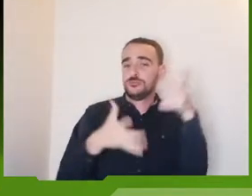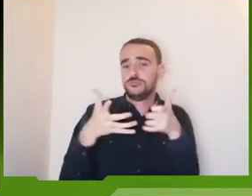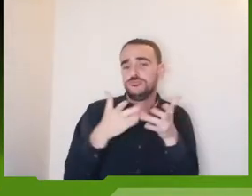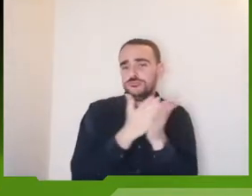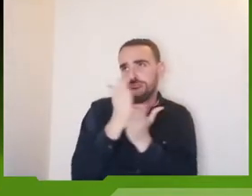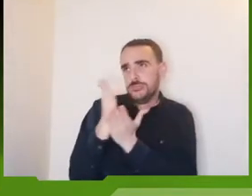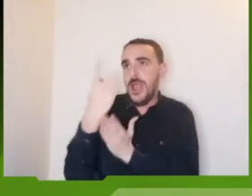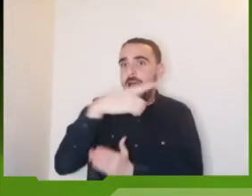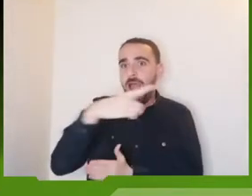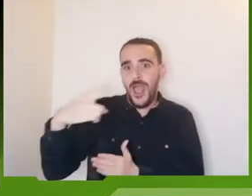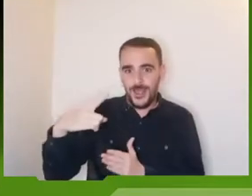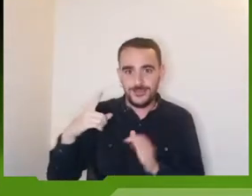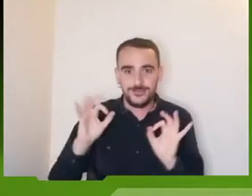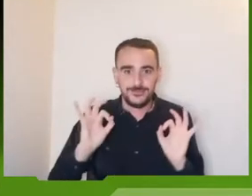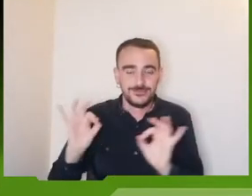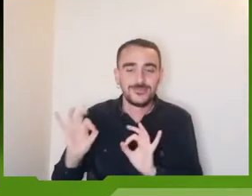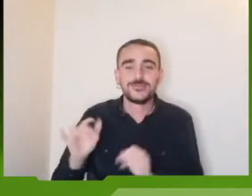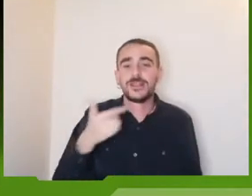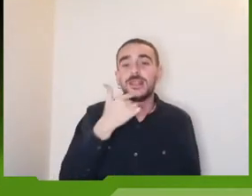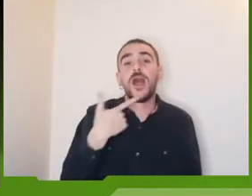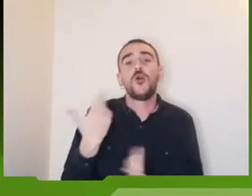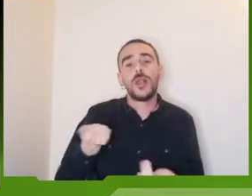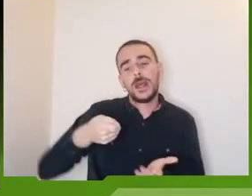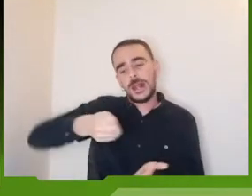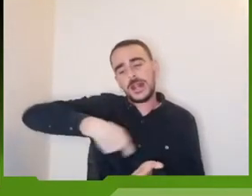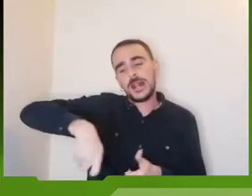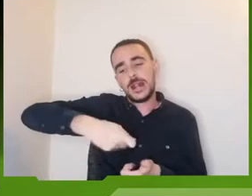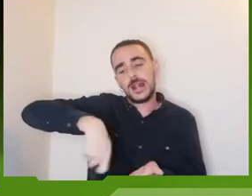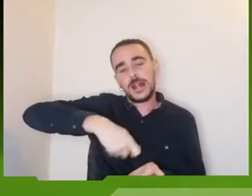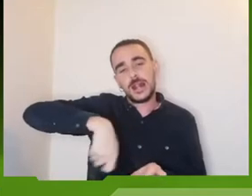se tueste con todo, que se integre.